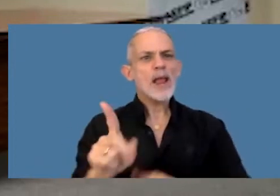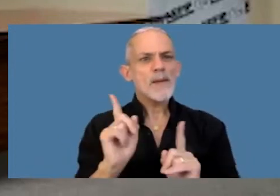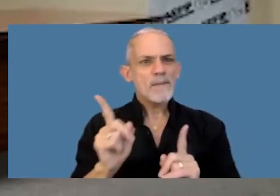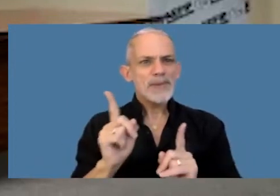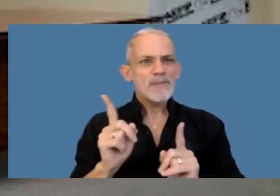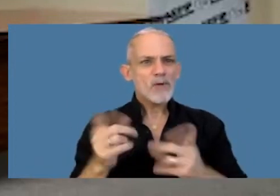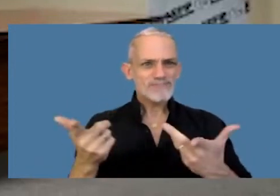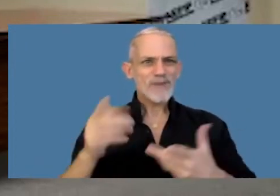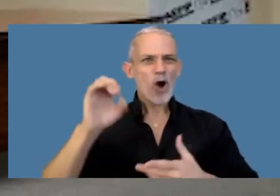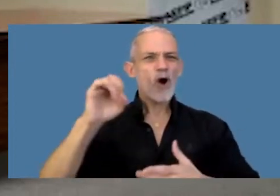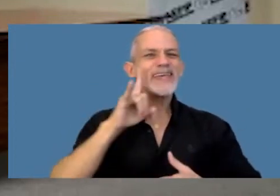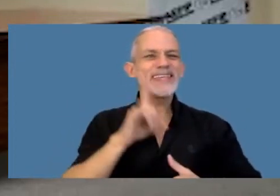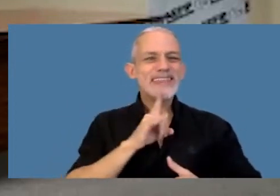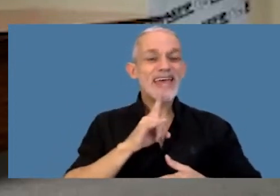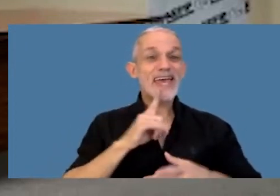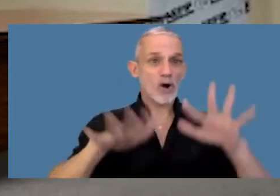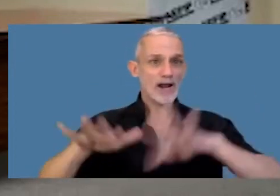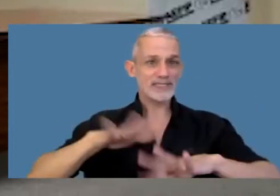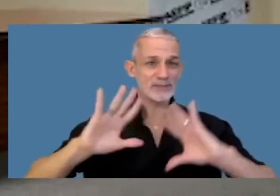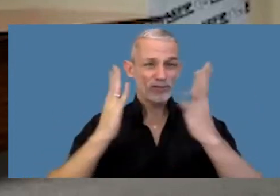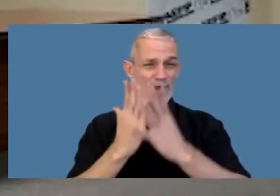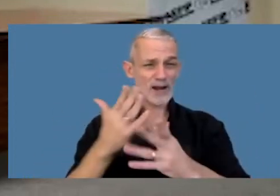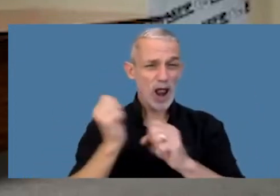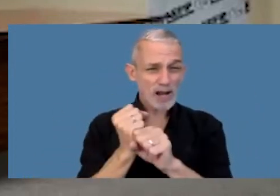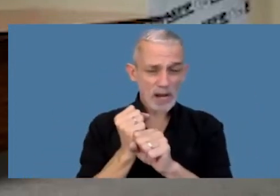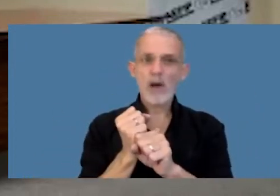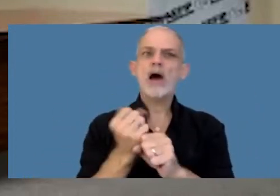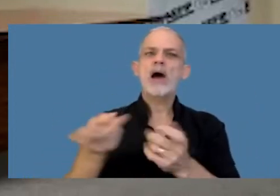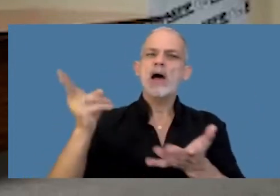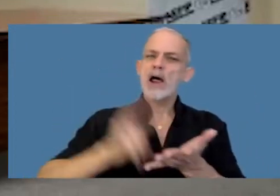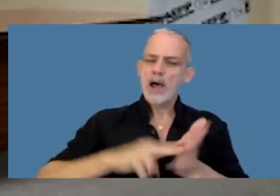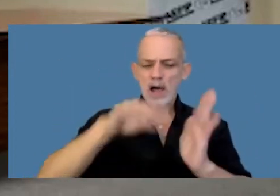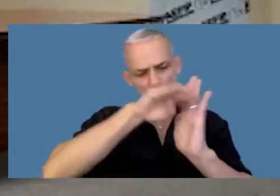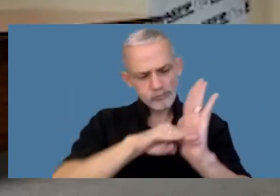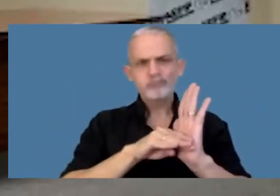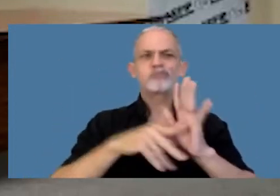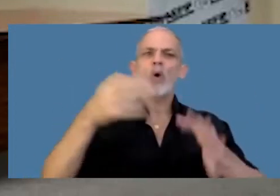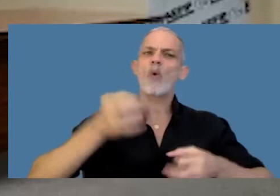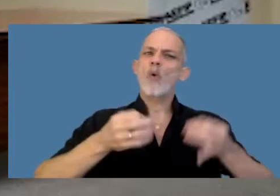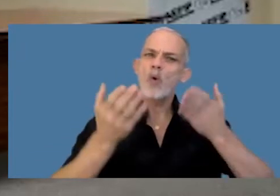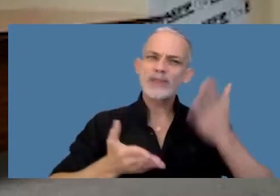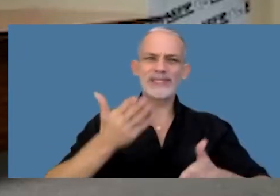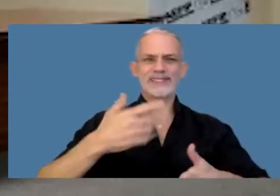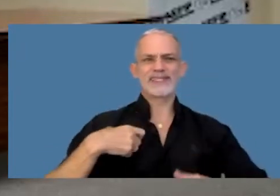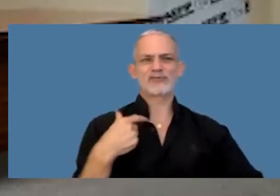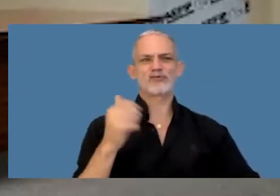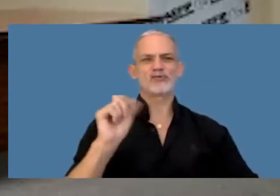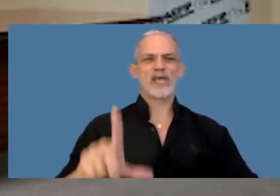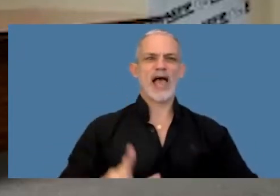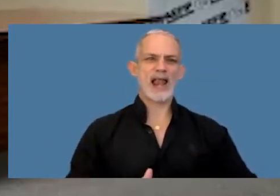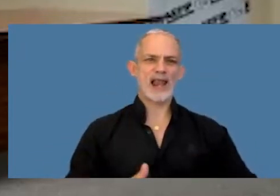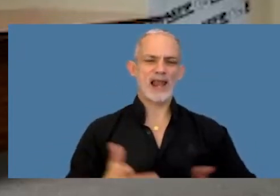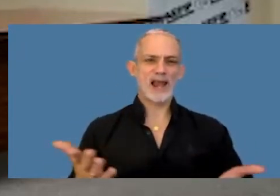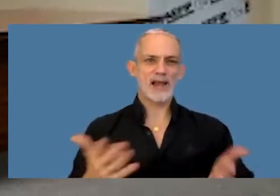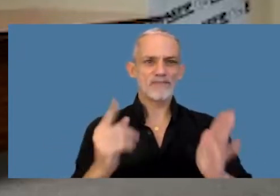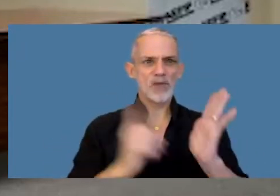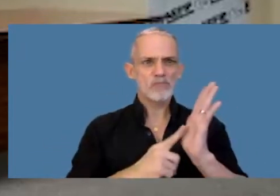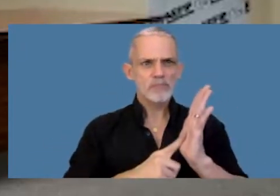Organización Internacional del Trabajo a reiterar el principio de justicia social, ratifica el principio de justicia social.